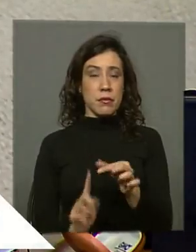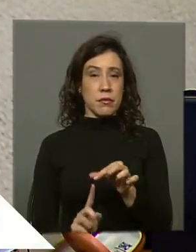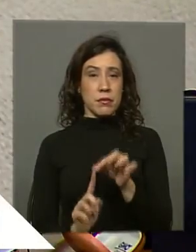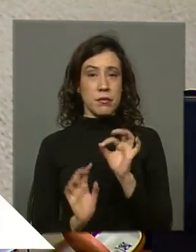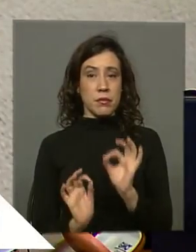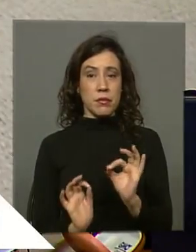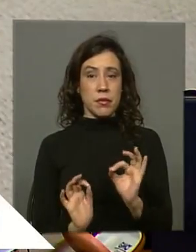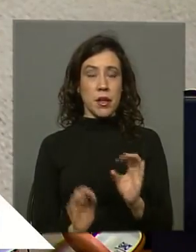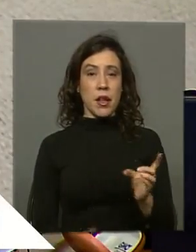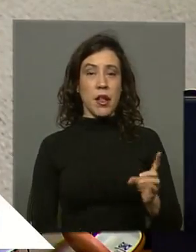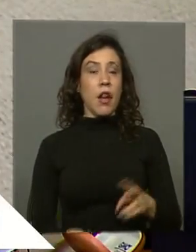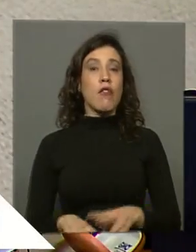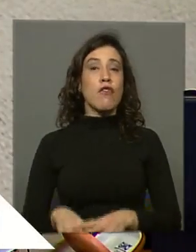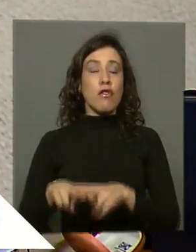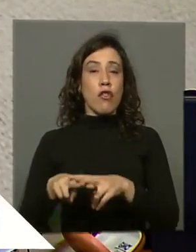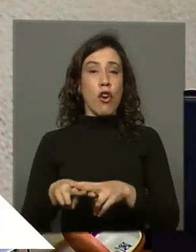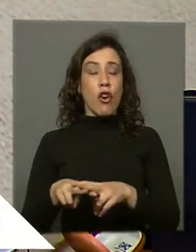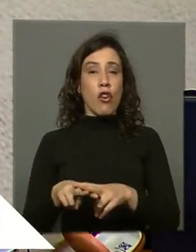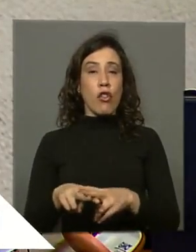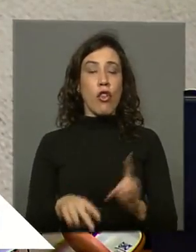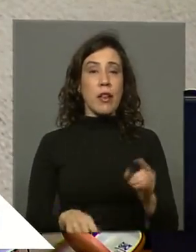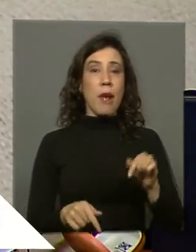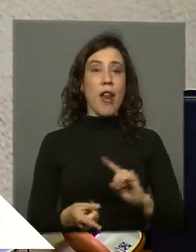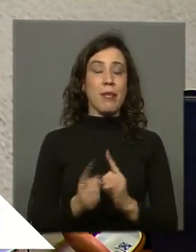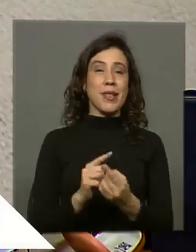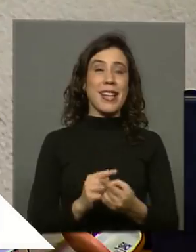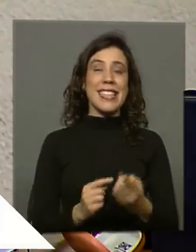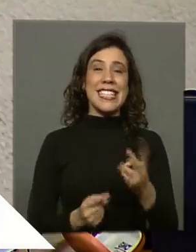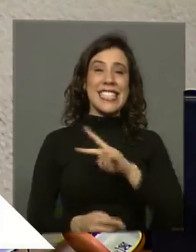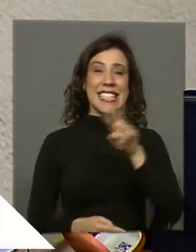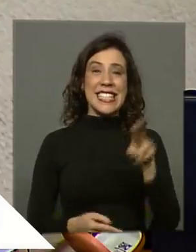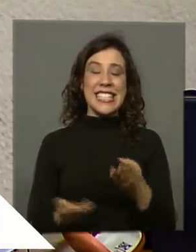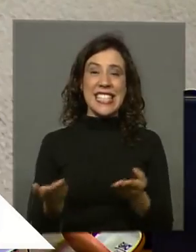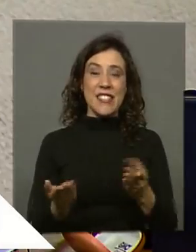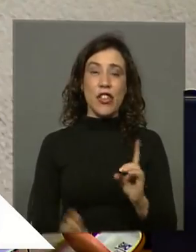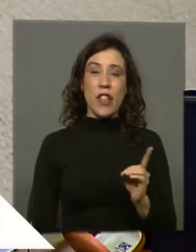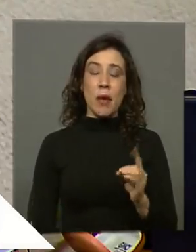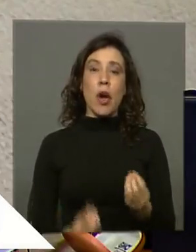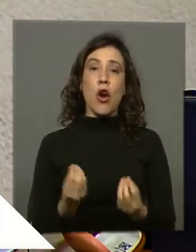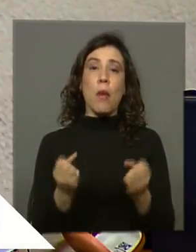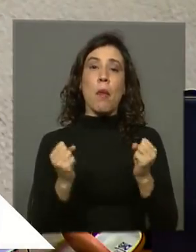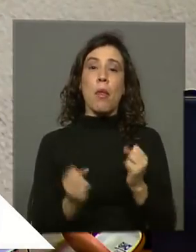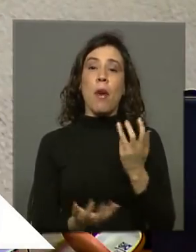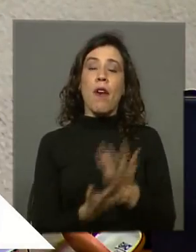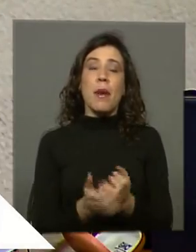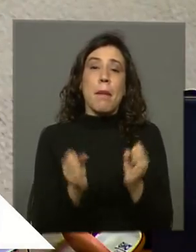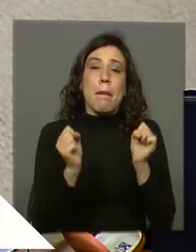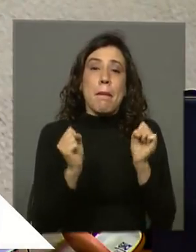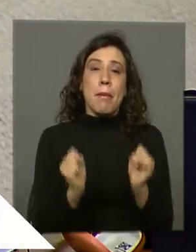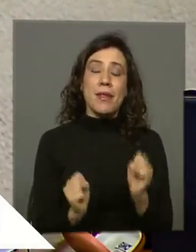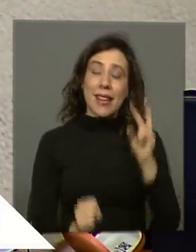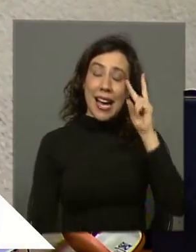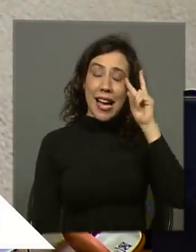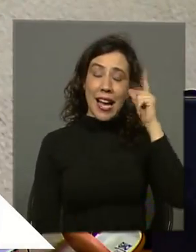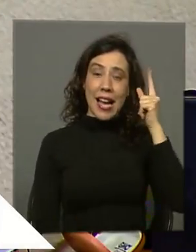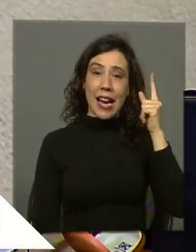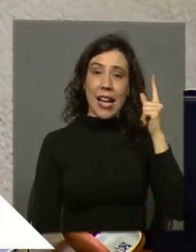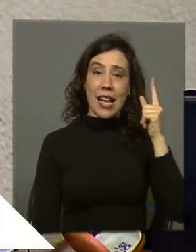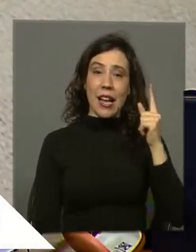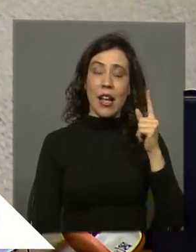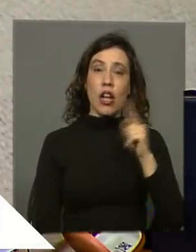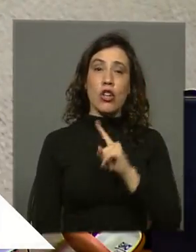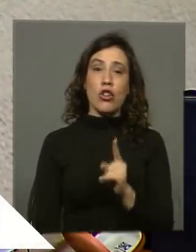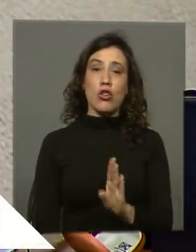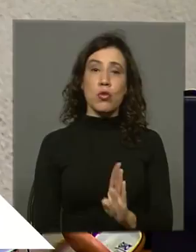de discapacidad hoy día tenemos un servicio no es cierto de la discapacidad y cómo podemos tener la posibilidad de crear una una